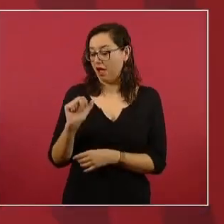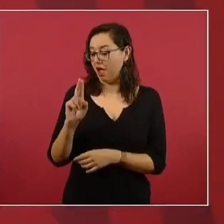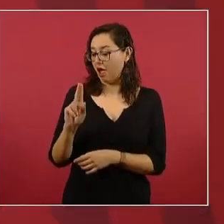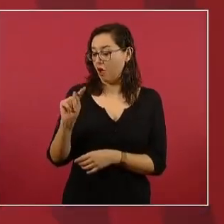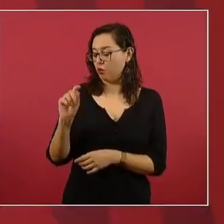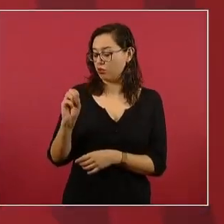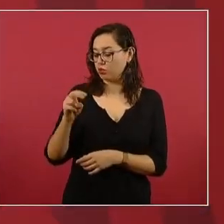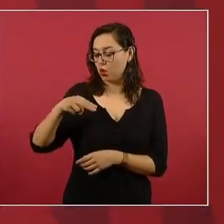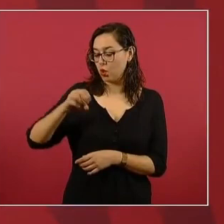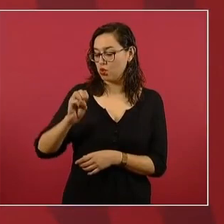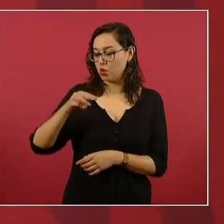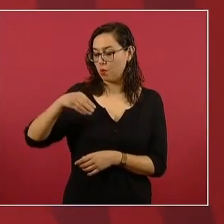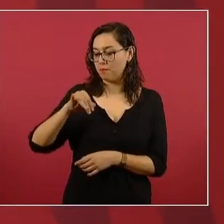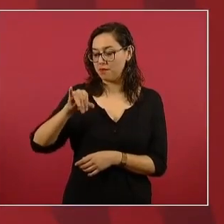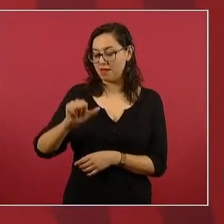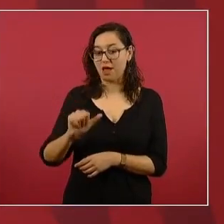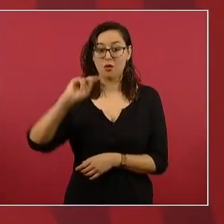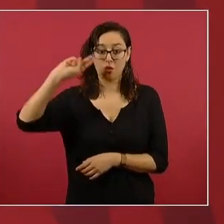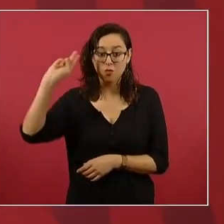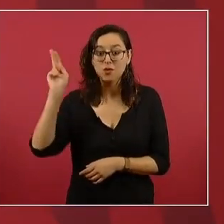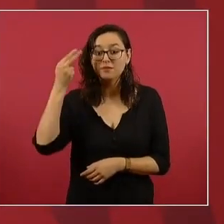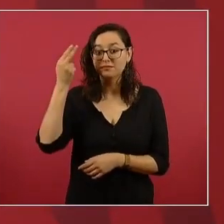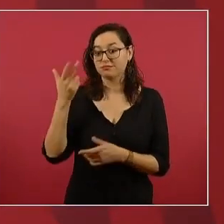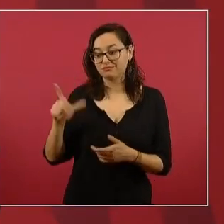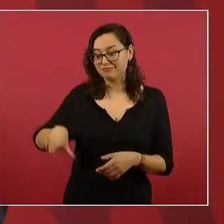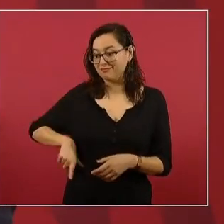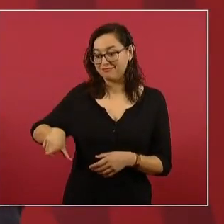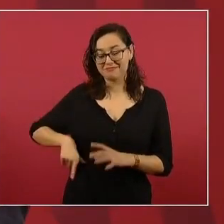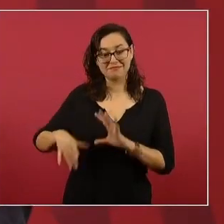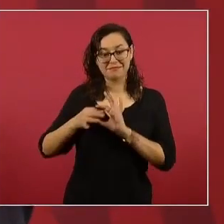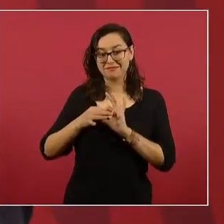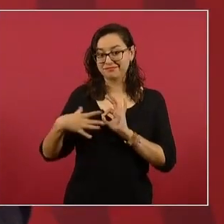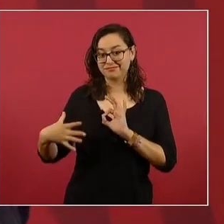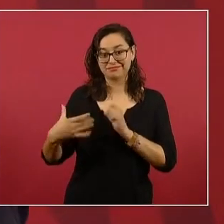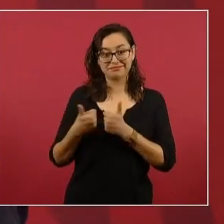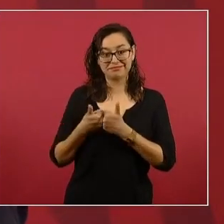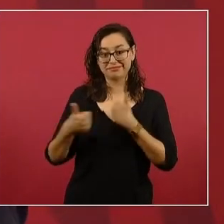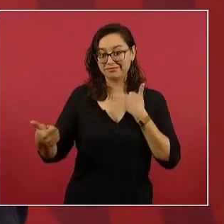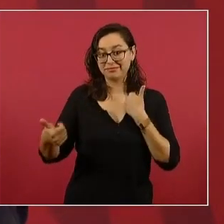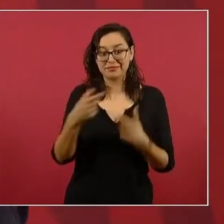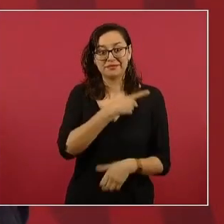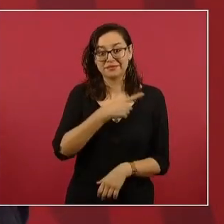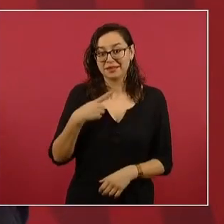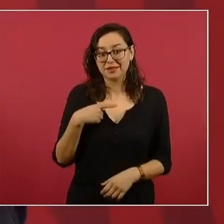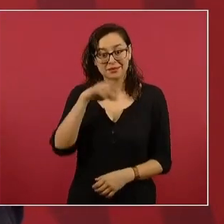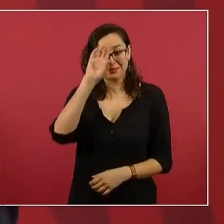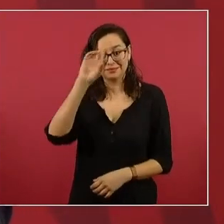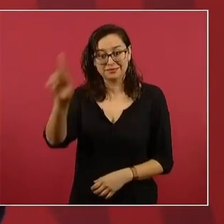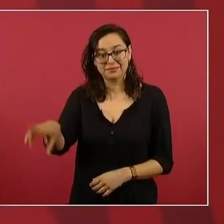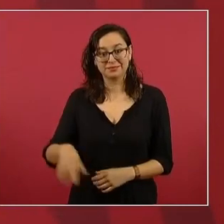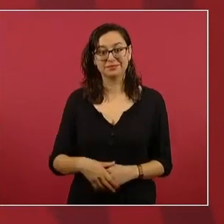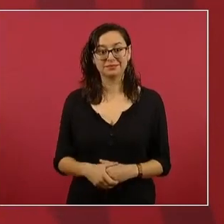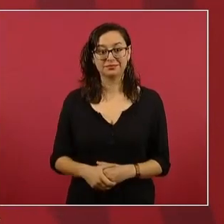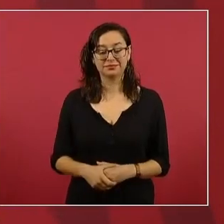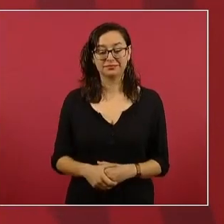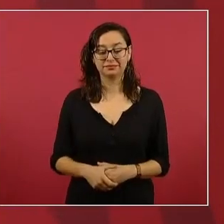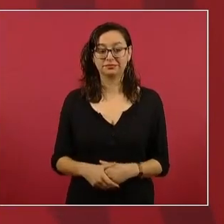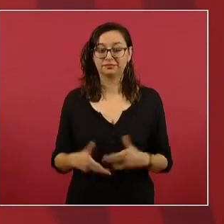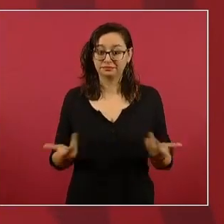las universidades públicas, en este caso la UNAM, y yo creo que ayuda